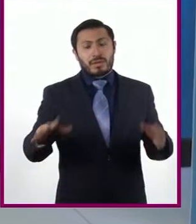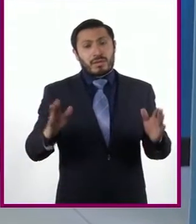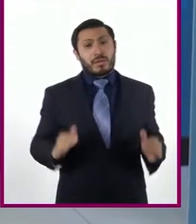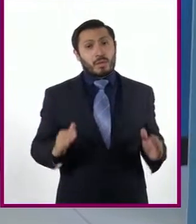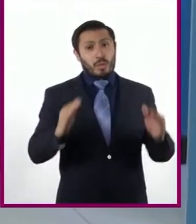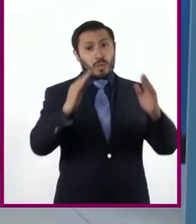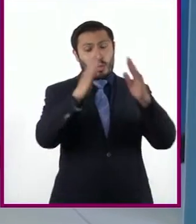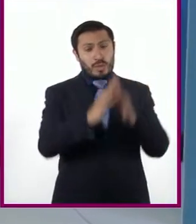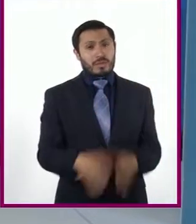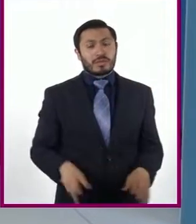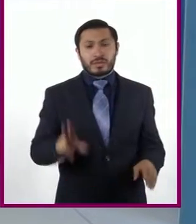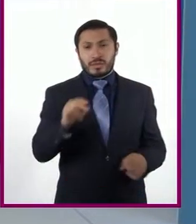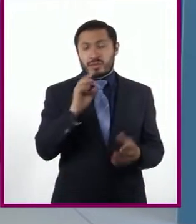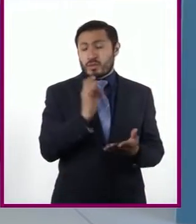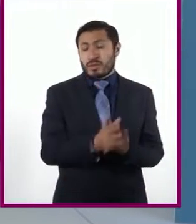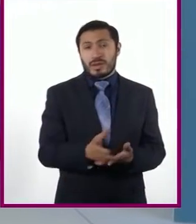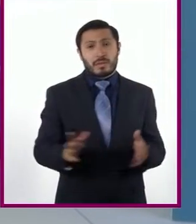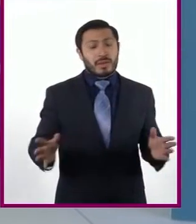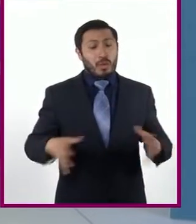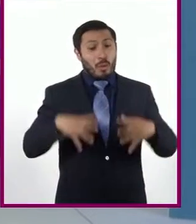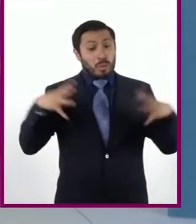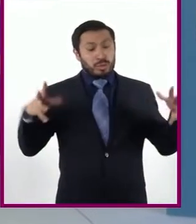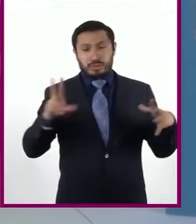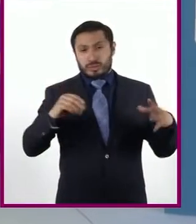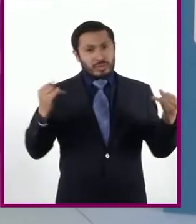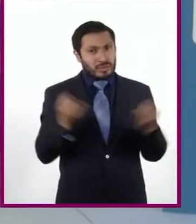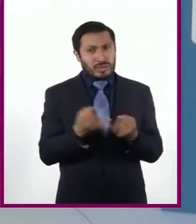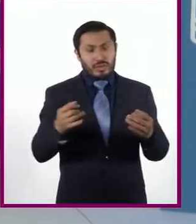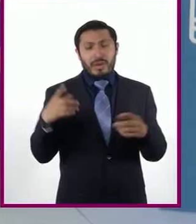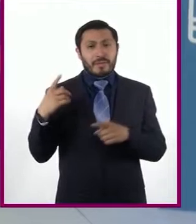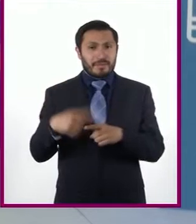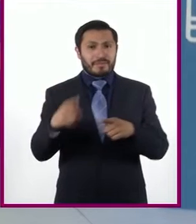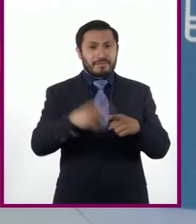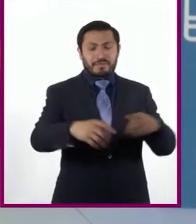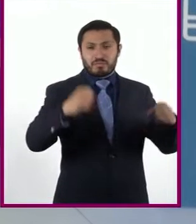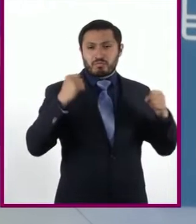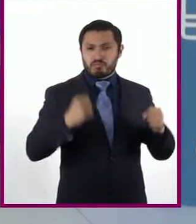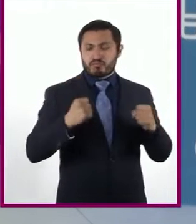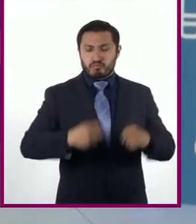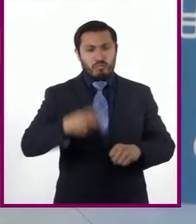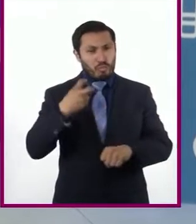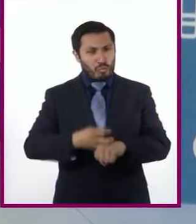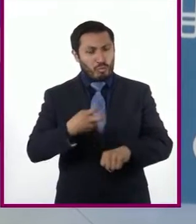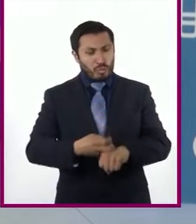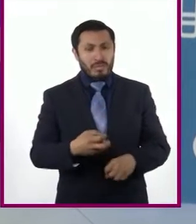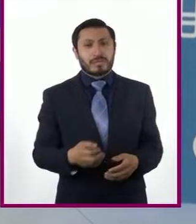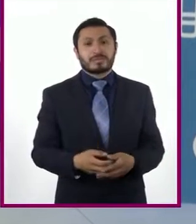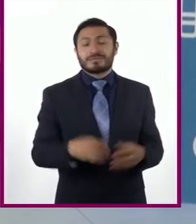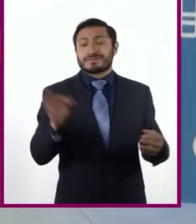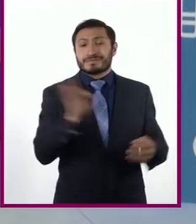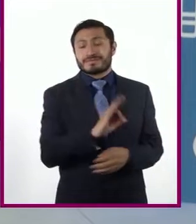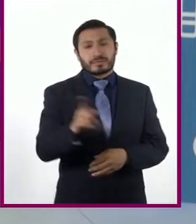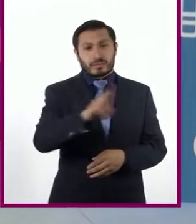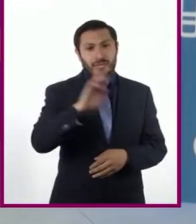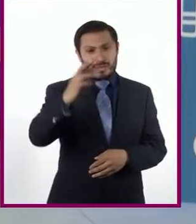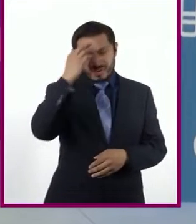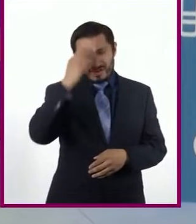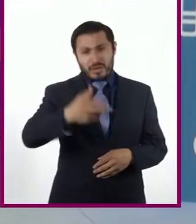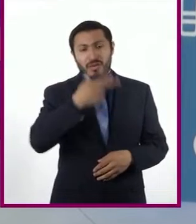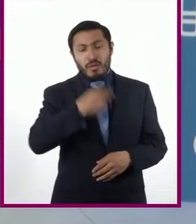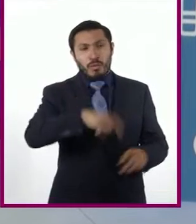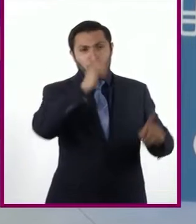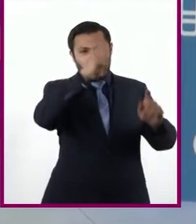no solo por sus grandes propiedades, sino también por su versatilidad y resistencia. Seguramente reconocen al escultor